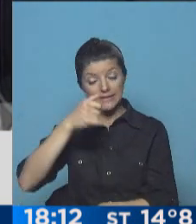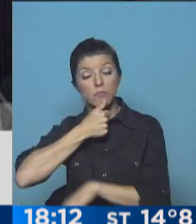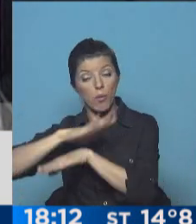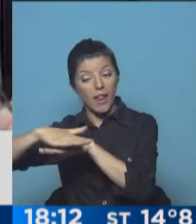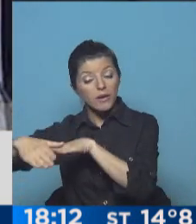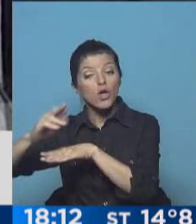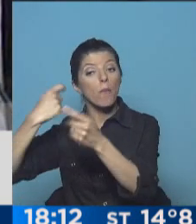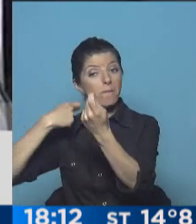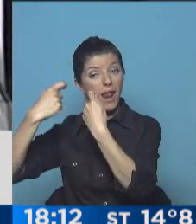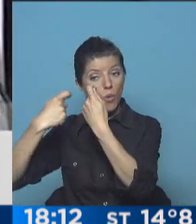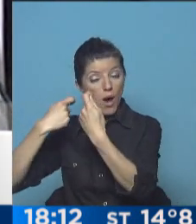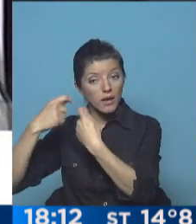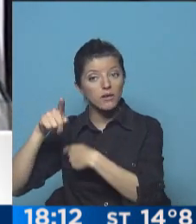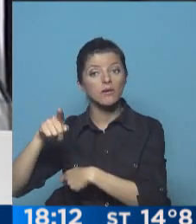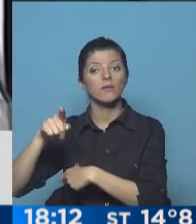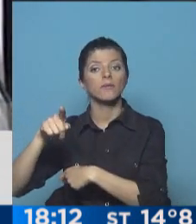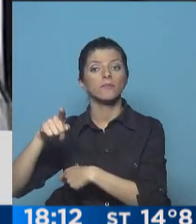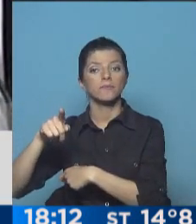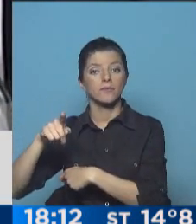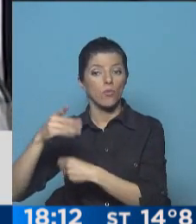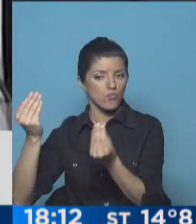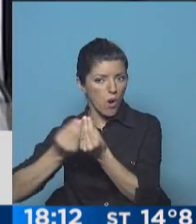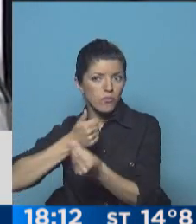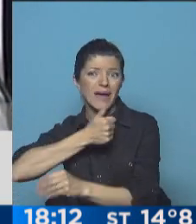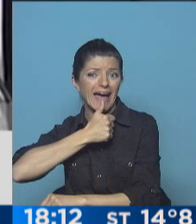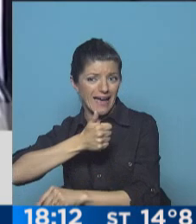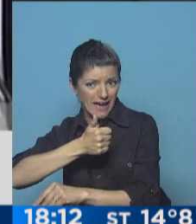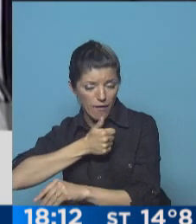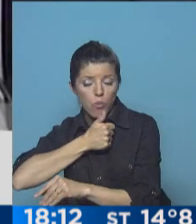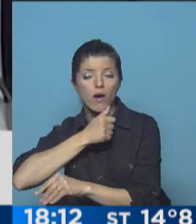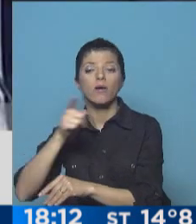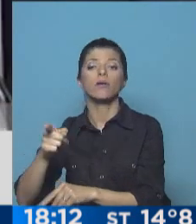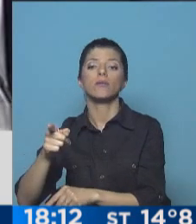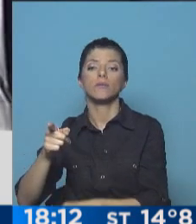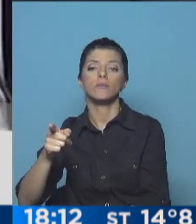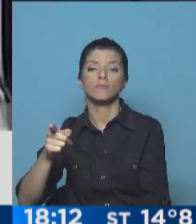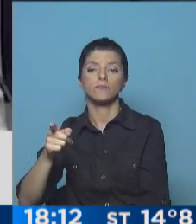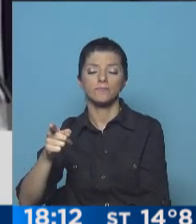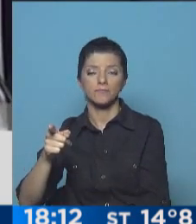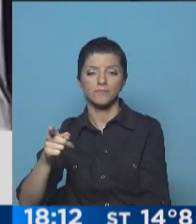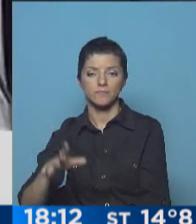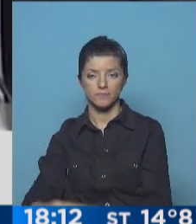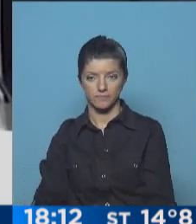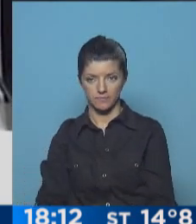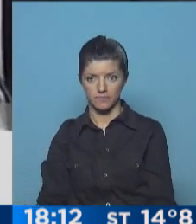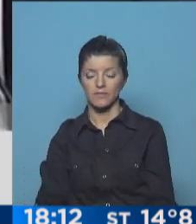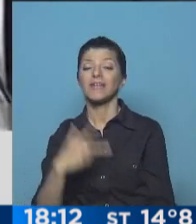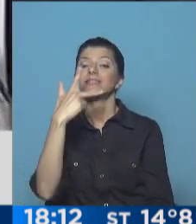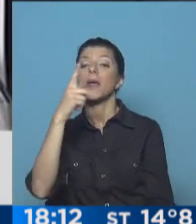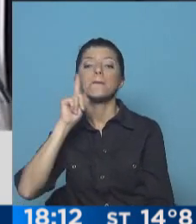tiene la cantidad de agua que transporta en su menor cantidad es de